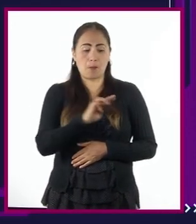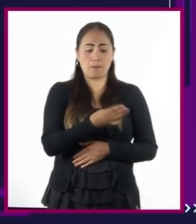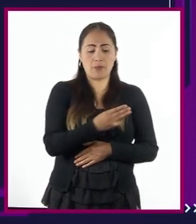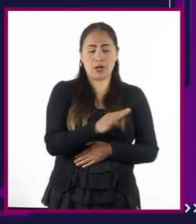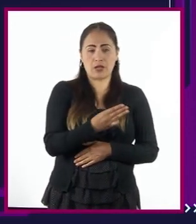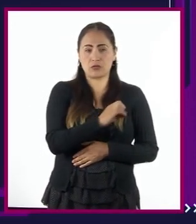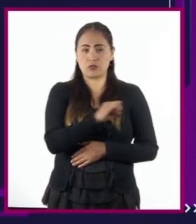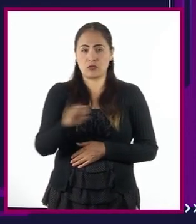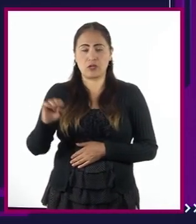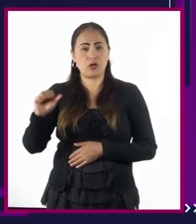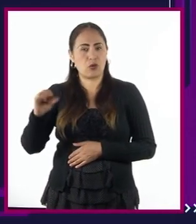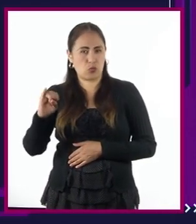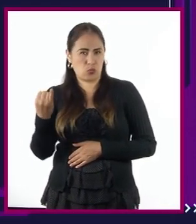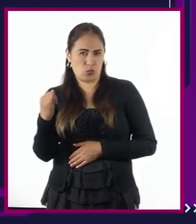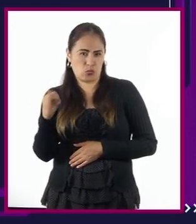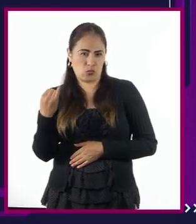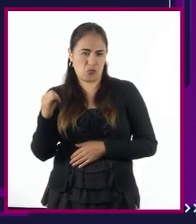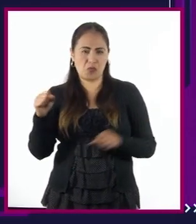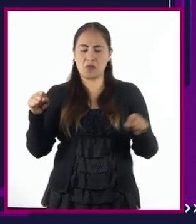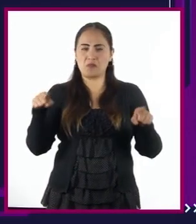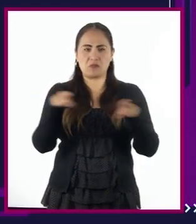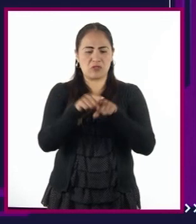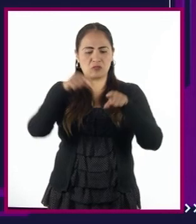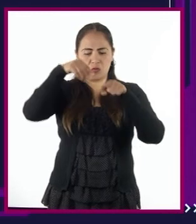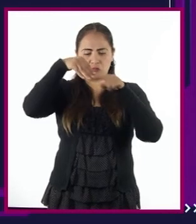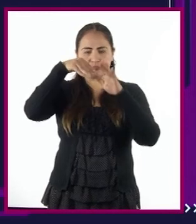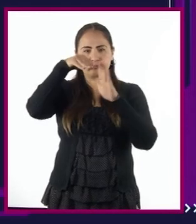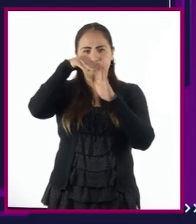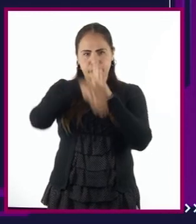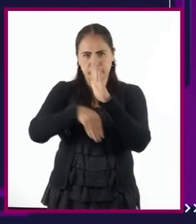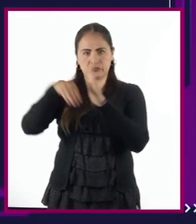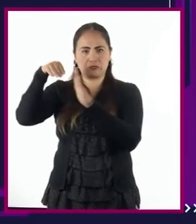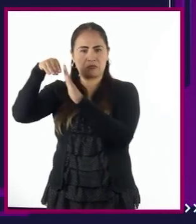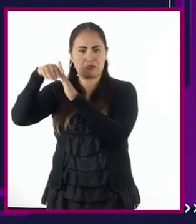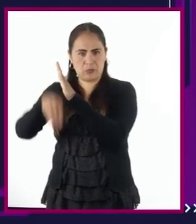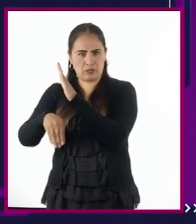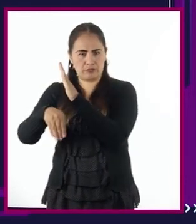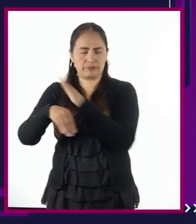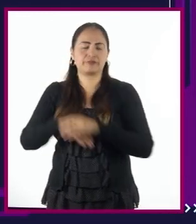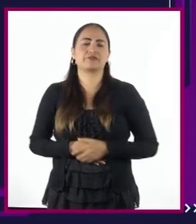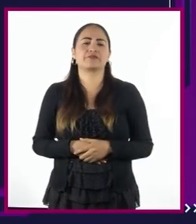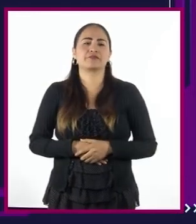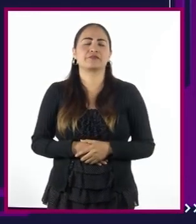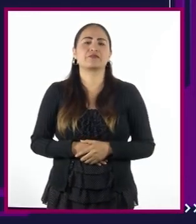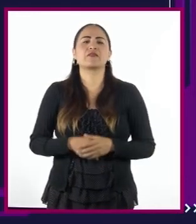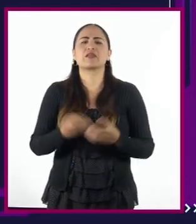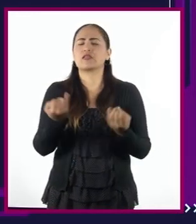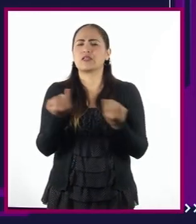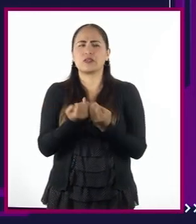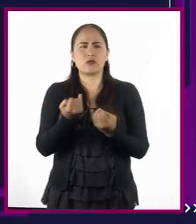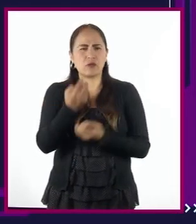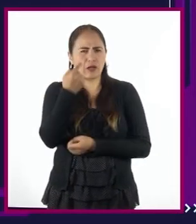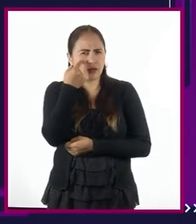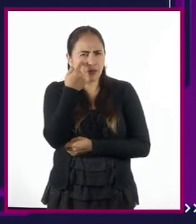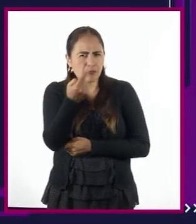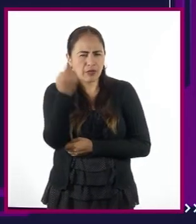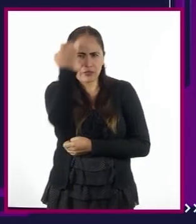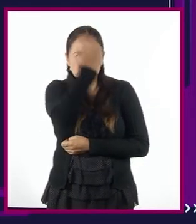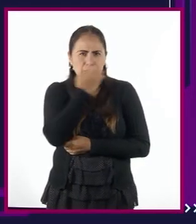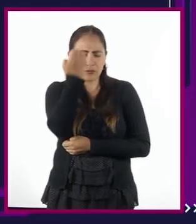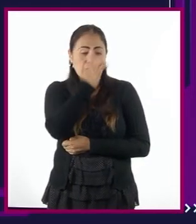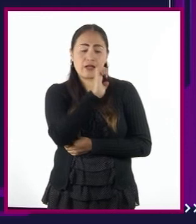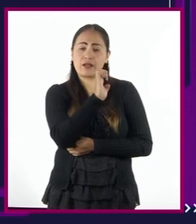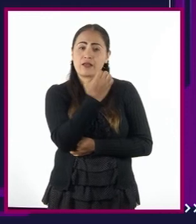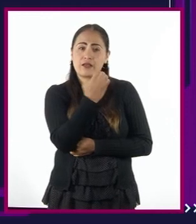junio se registró la misma disminución en ventas. Algo más que se puede observar es que en enero